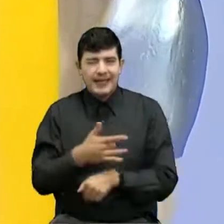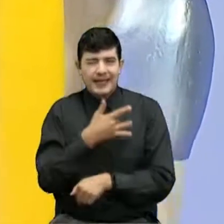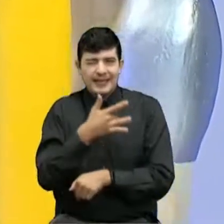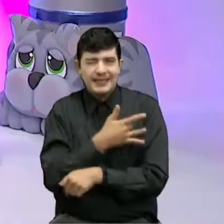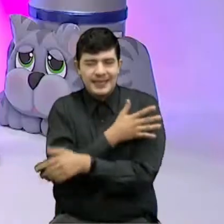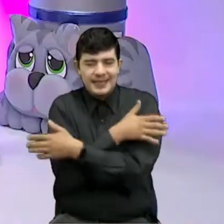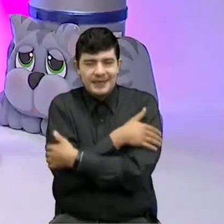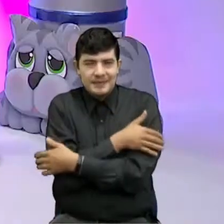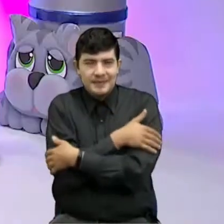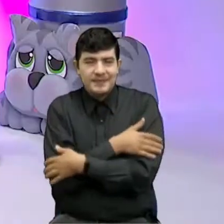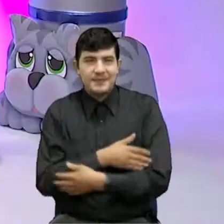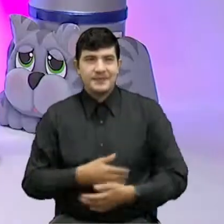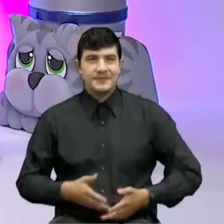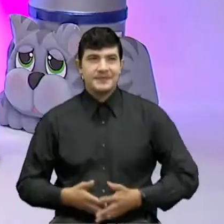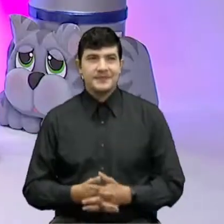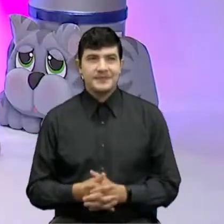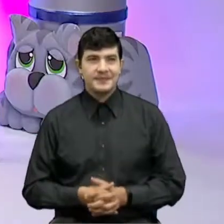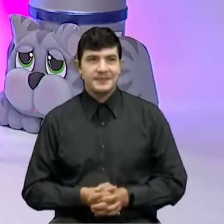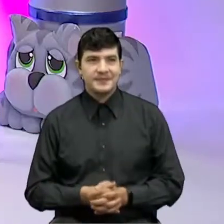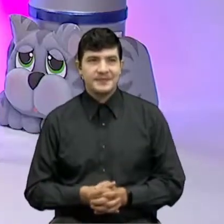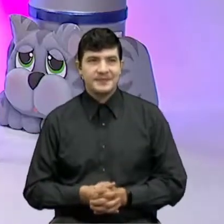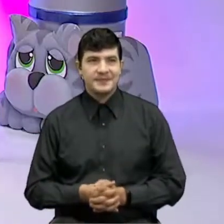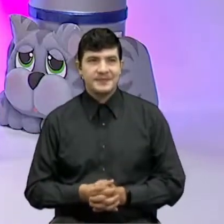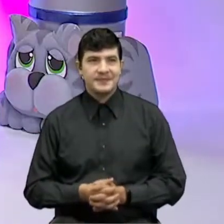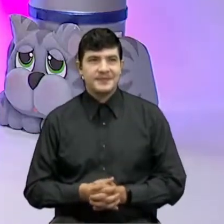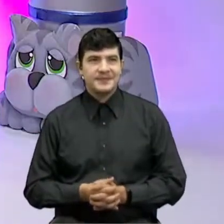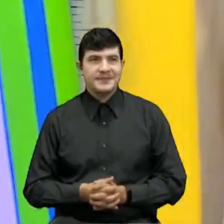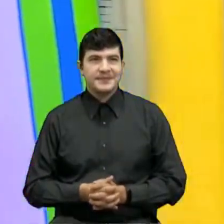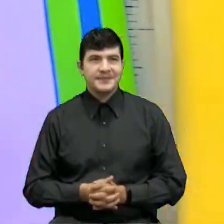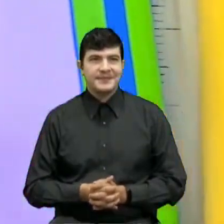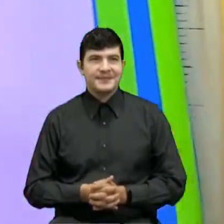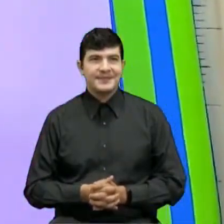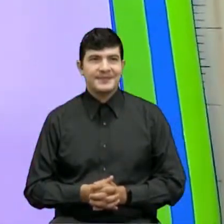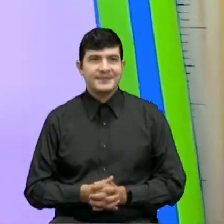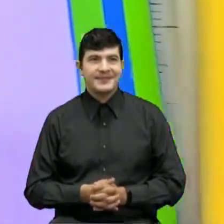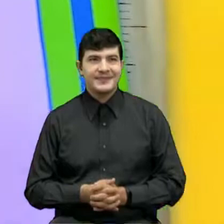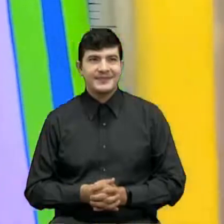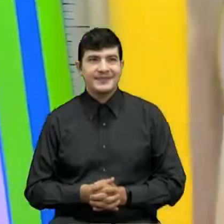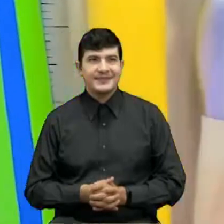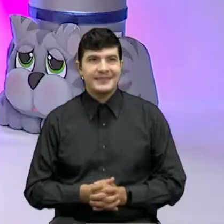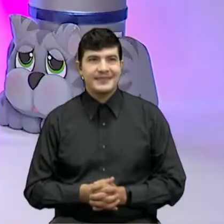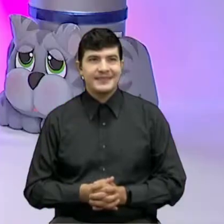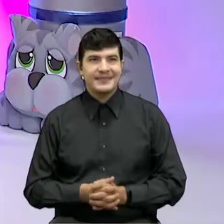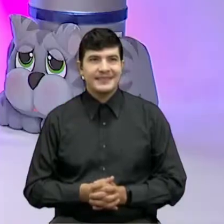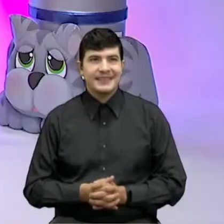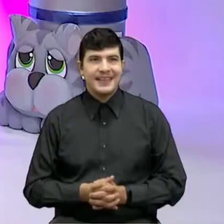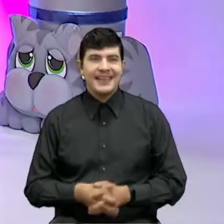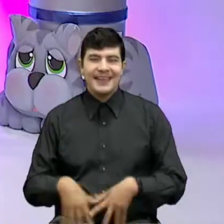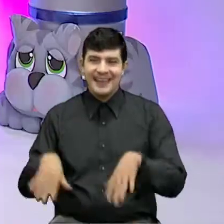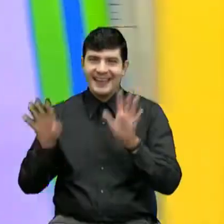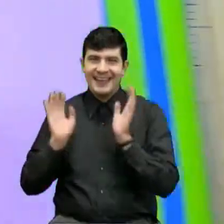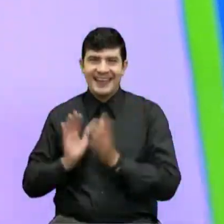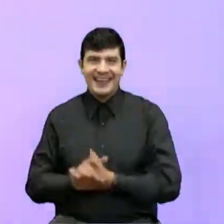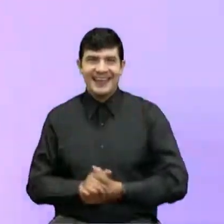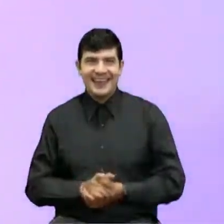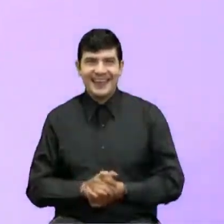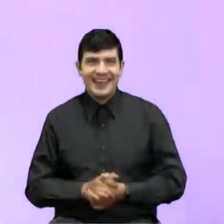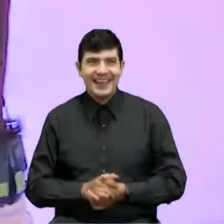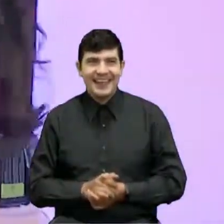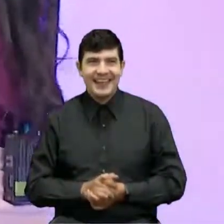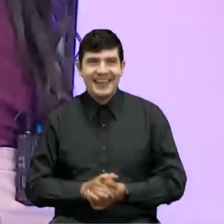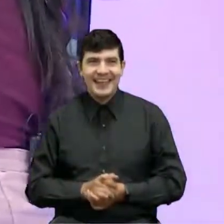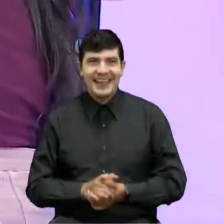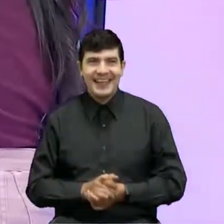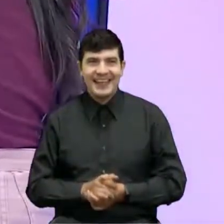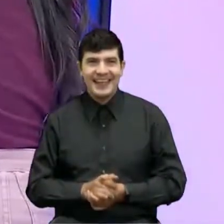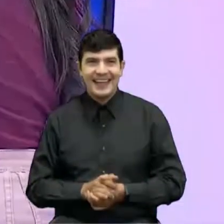¿cierto? Abrazo de ojo de anteojos. Muy bien, vamos a abrazar. Ay, se nos fue. Bueno, vamos